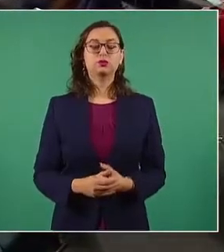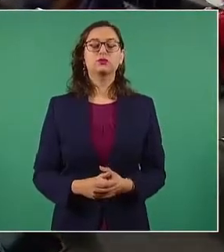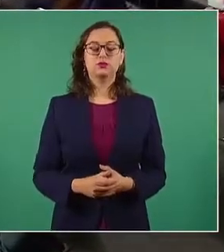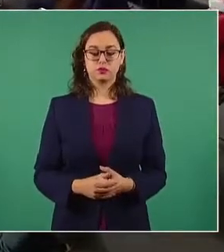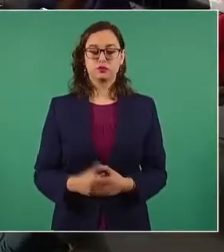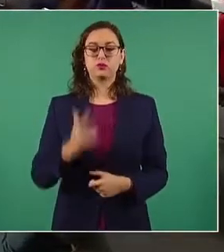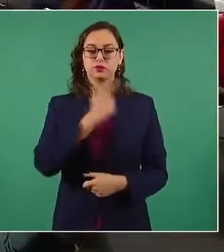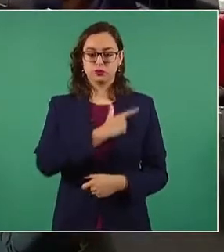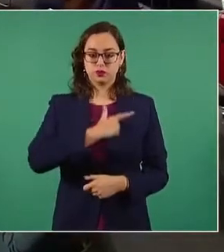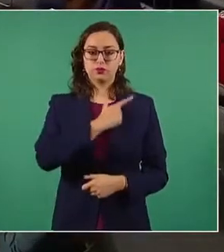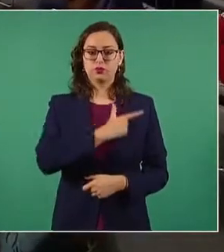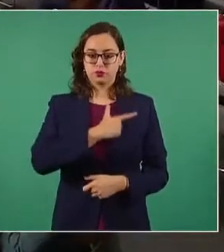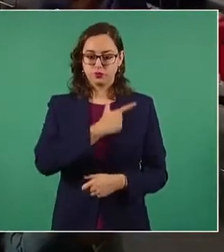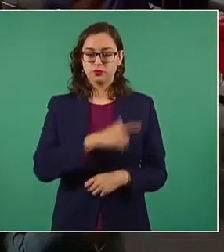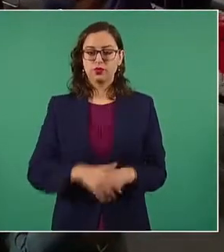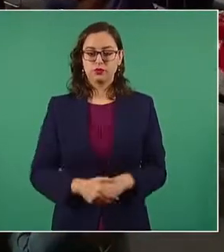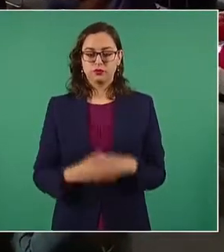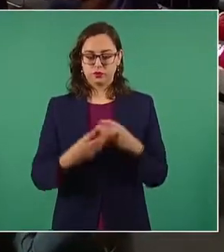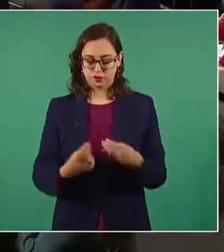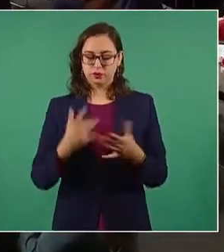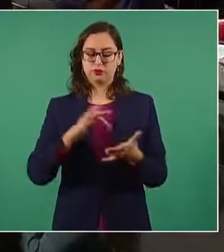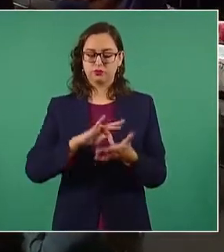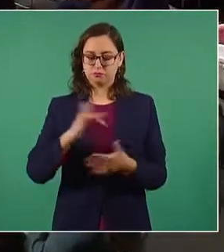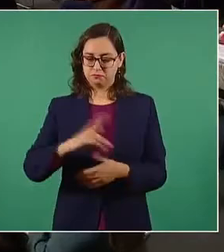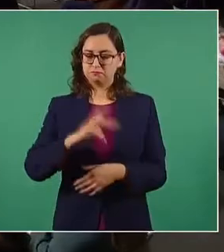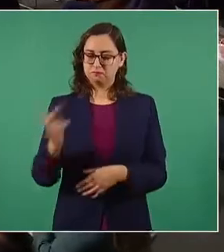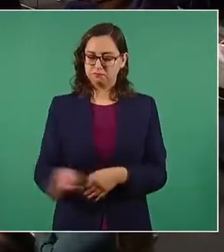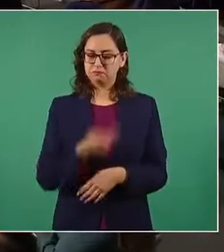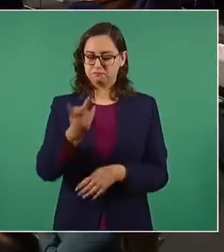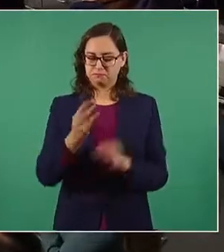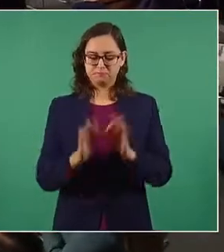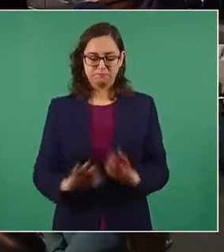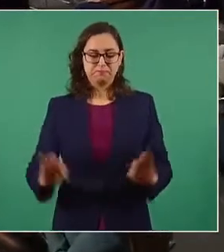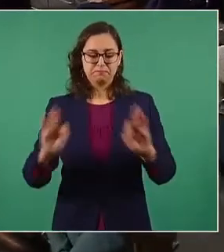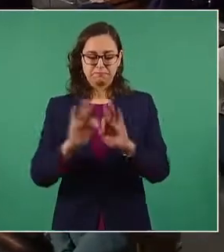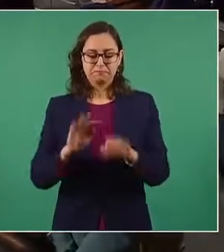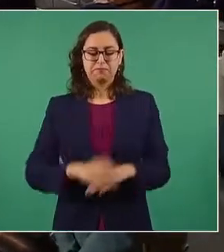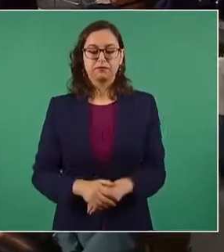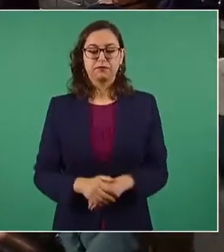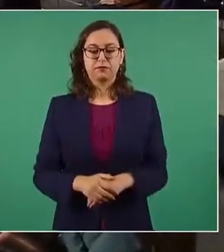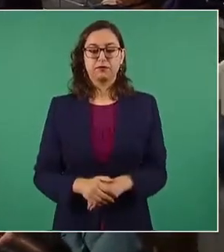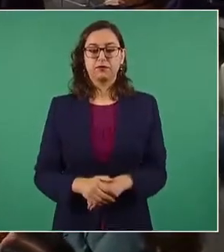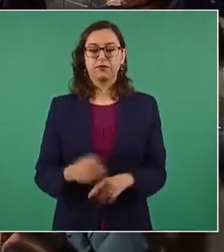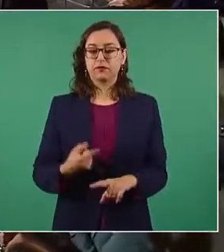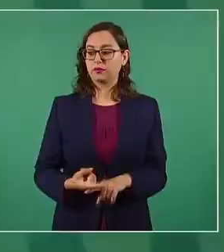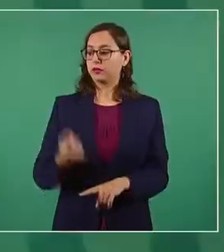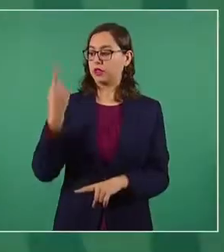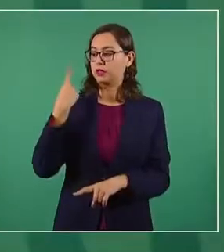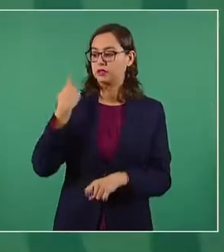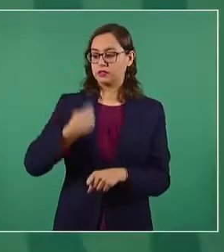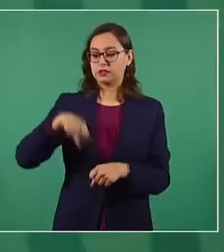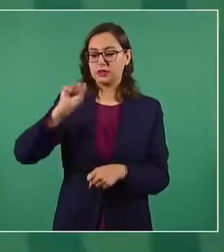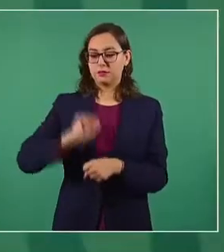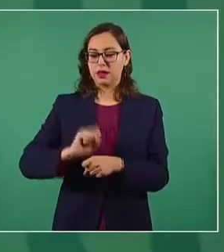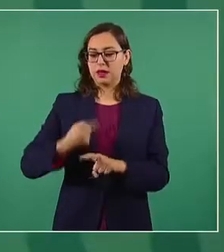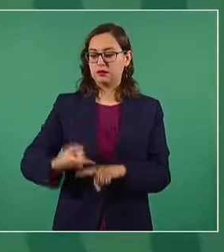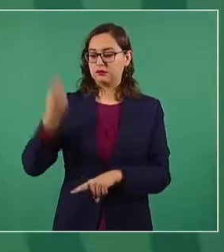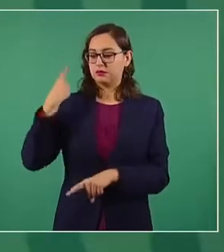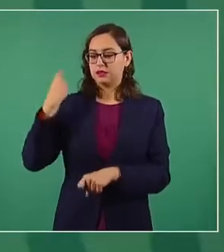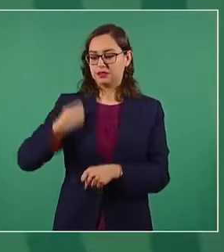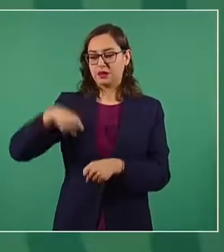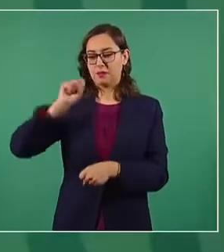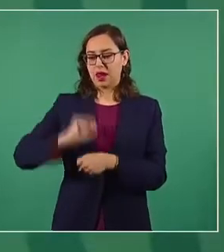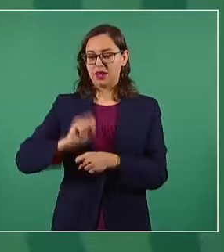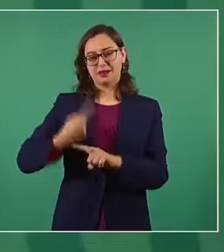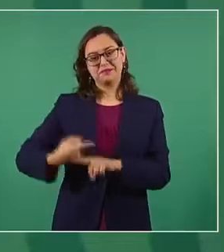Con mucho gusto, Shaila, gracias por preguntar esto. Se relaciona con lo que comentábamos la semana inmediata anterior y la anterior y la anterior. Lo hemos